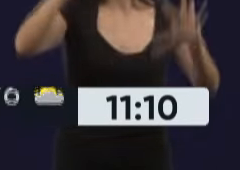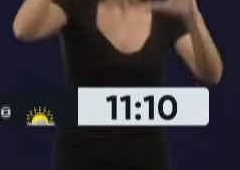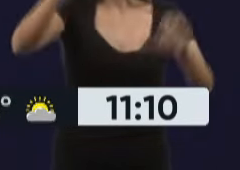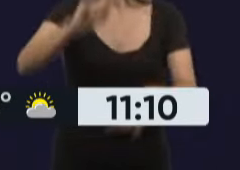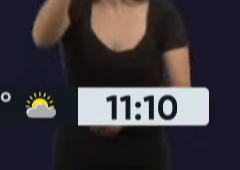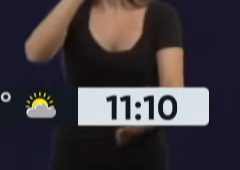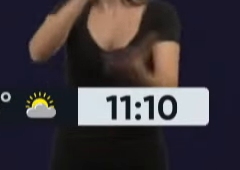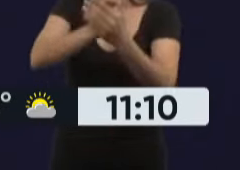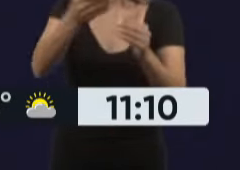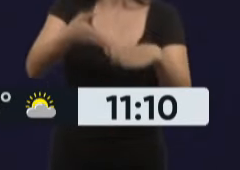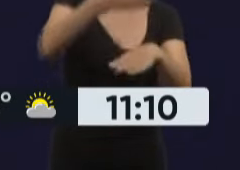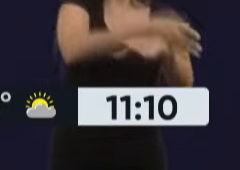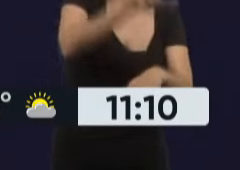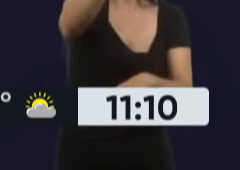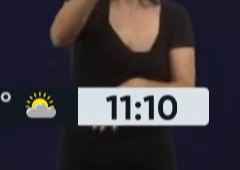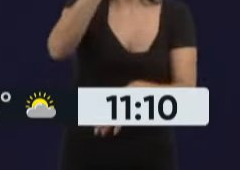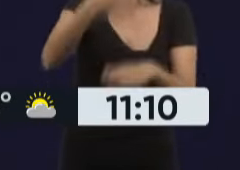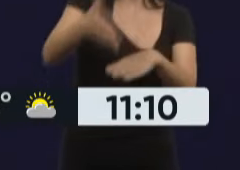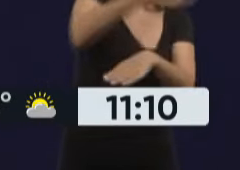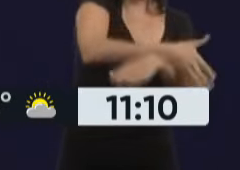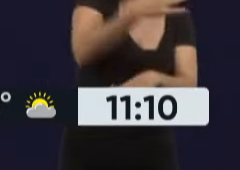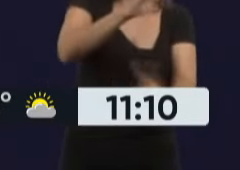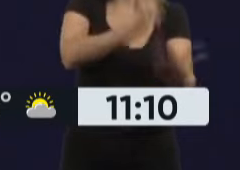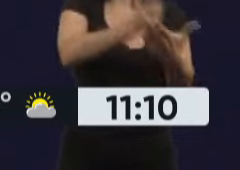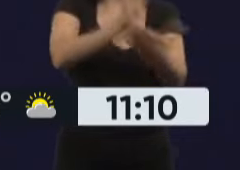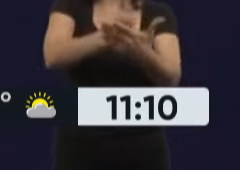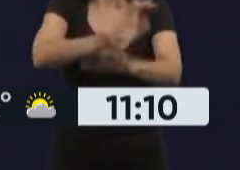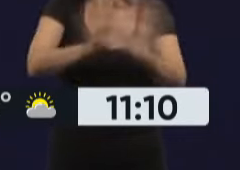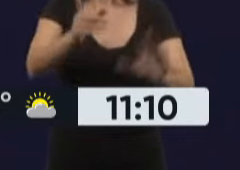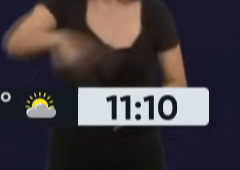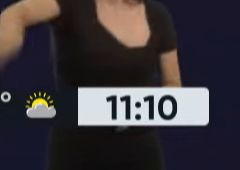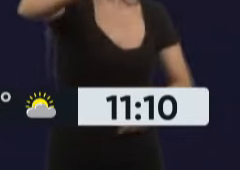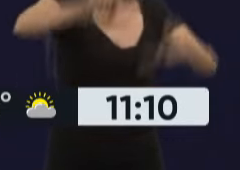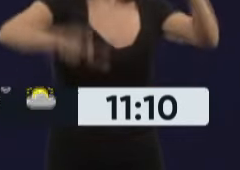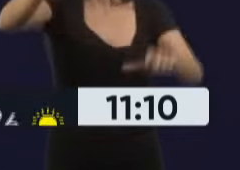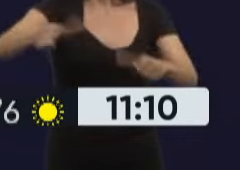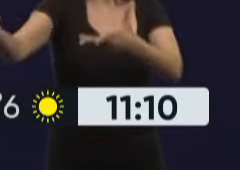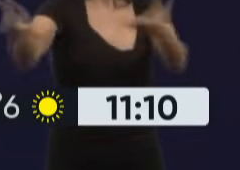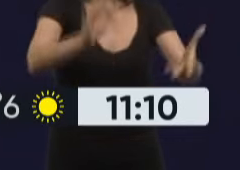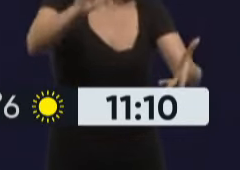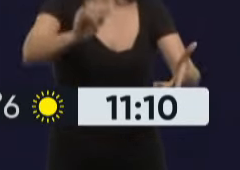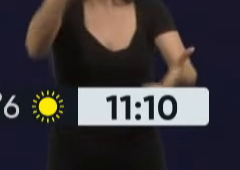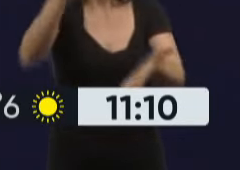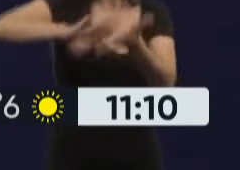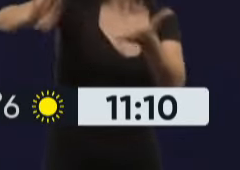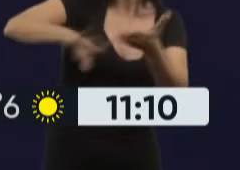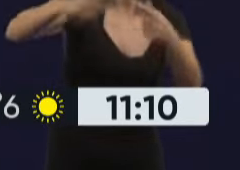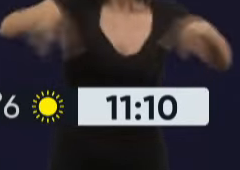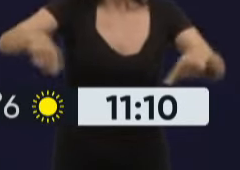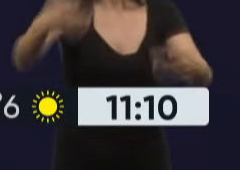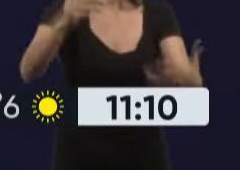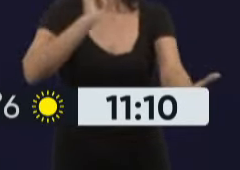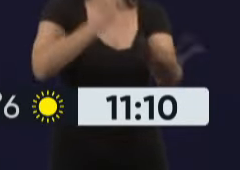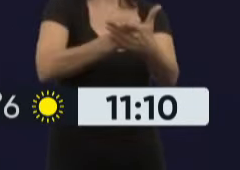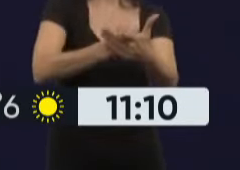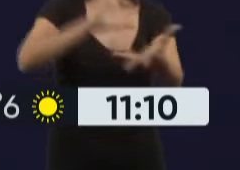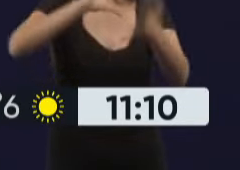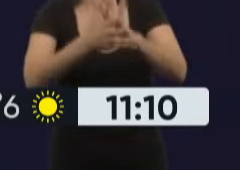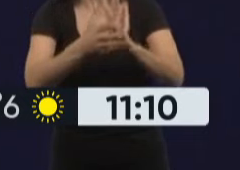del 30 de septiembre todos los argentinos quedan invitados a regularizar sus activos sin importar